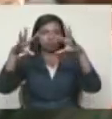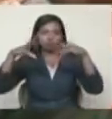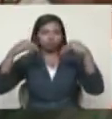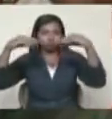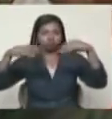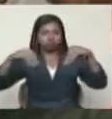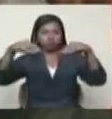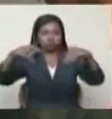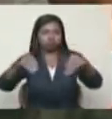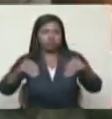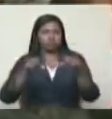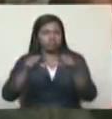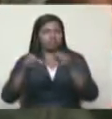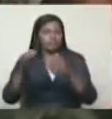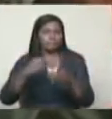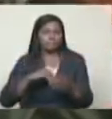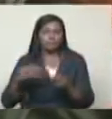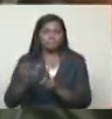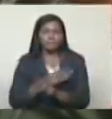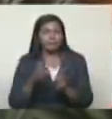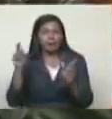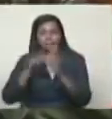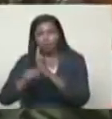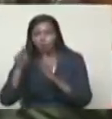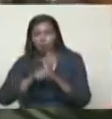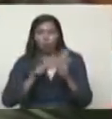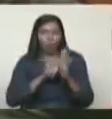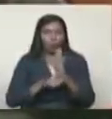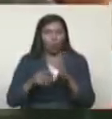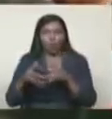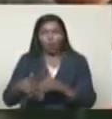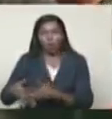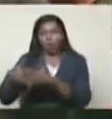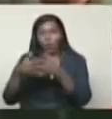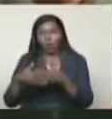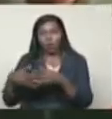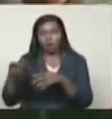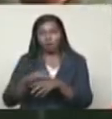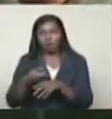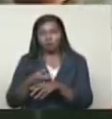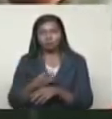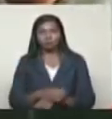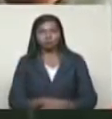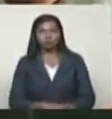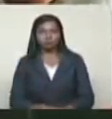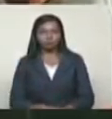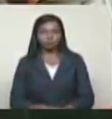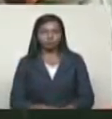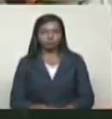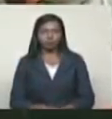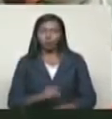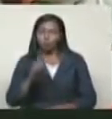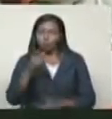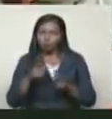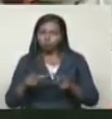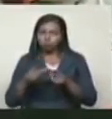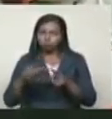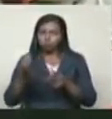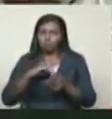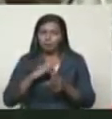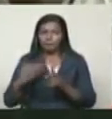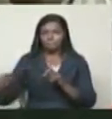las constantes agresiones y sanciones por parte del gobierno estadounidense. Uno de los sectores